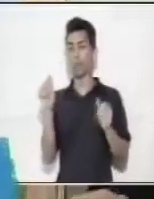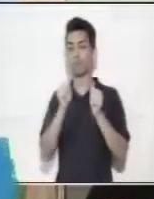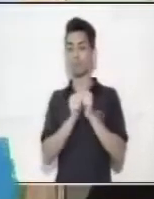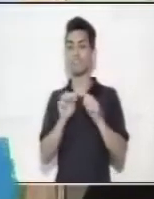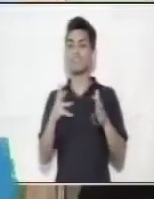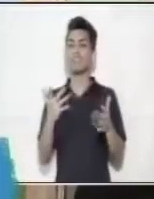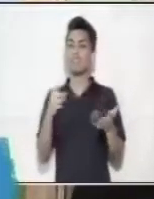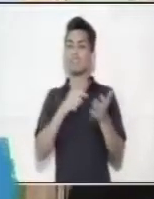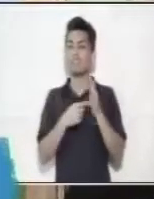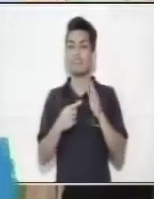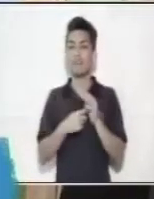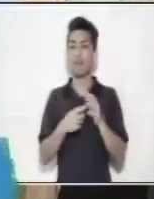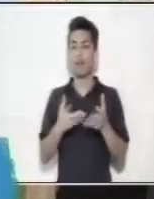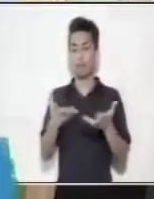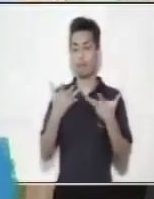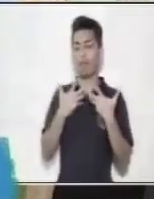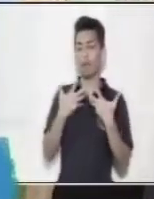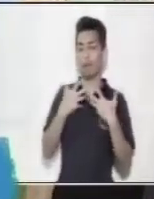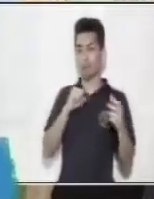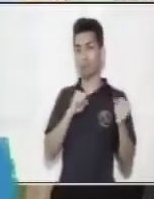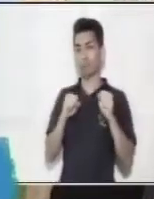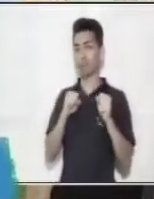automáticamente recibirá la acción.